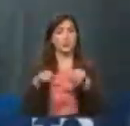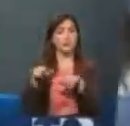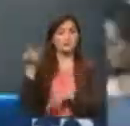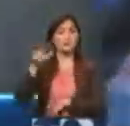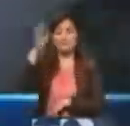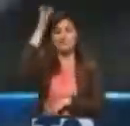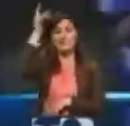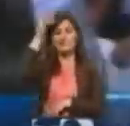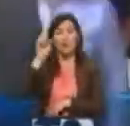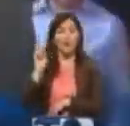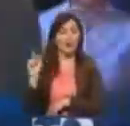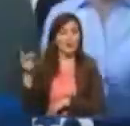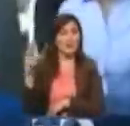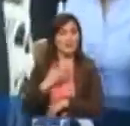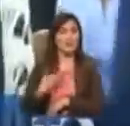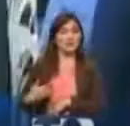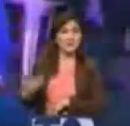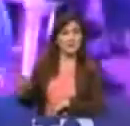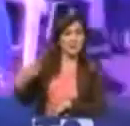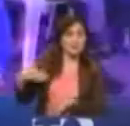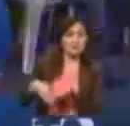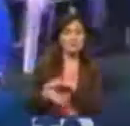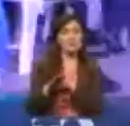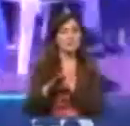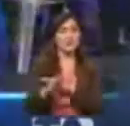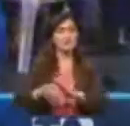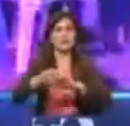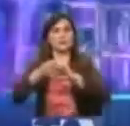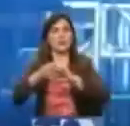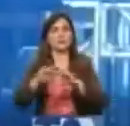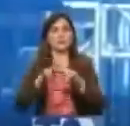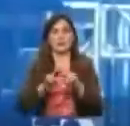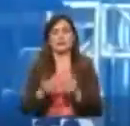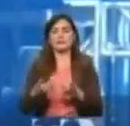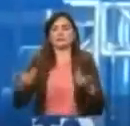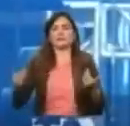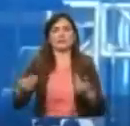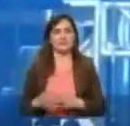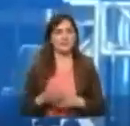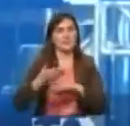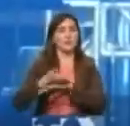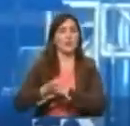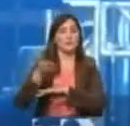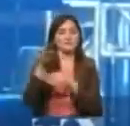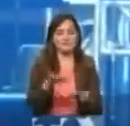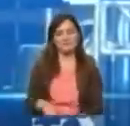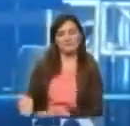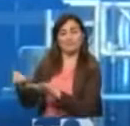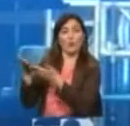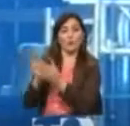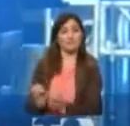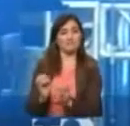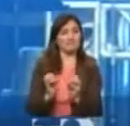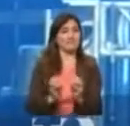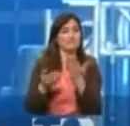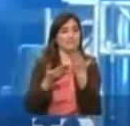Glass estaba regresando. No hubo saludo y se sentaron distanciados. Minutos después vinieron las palabras de bienvenida del organizador